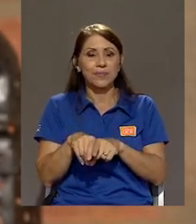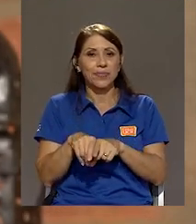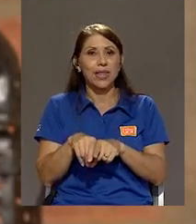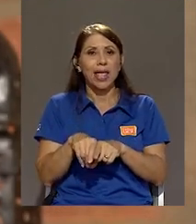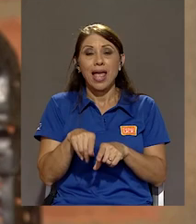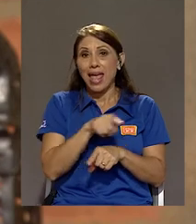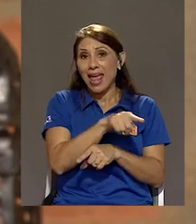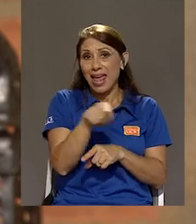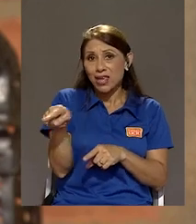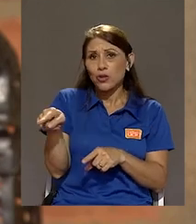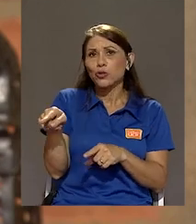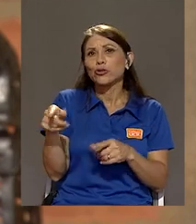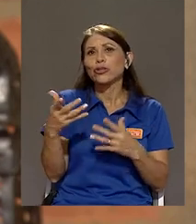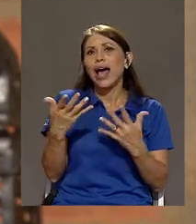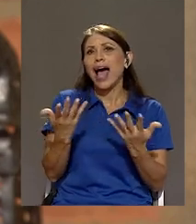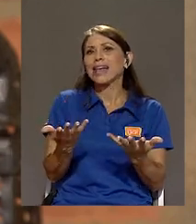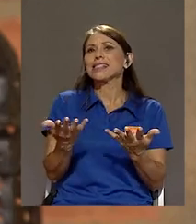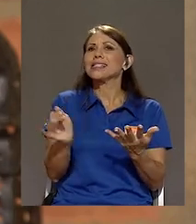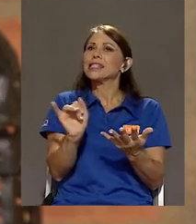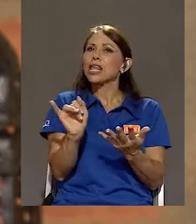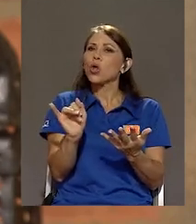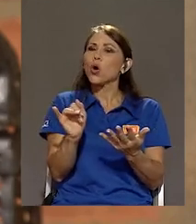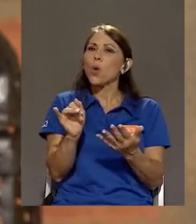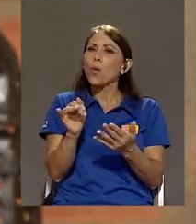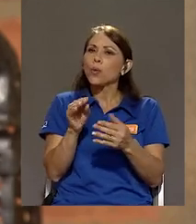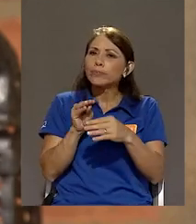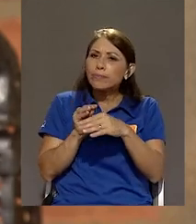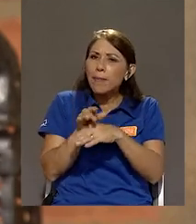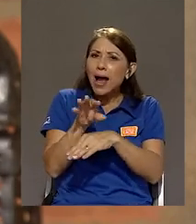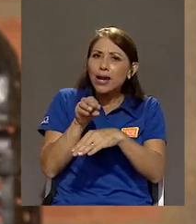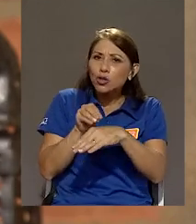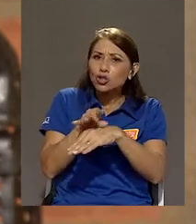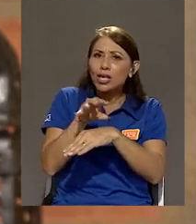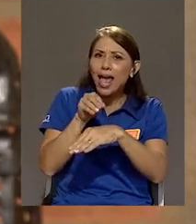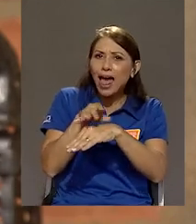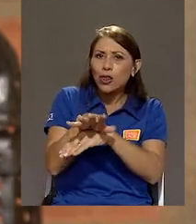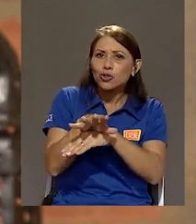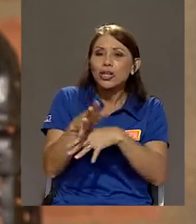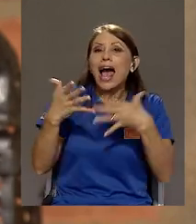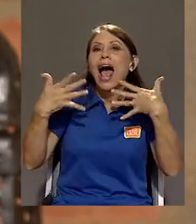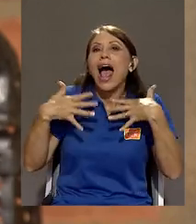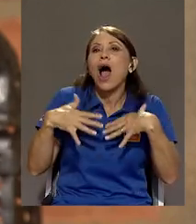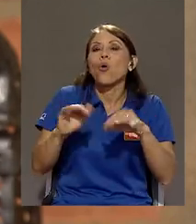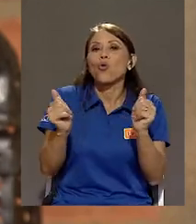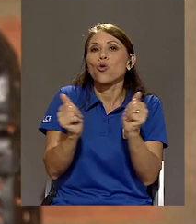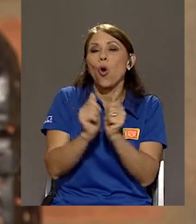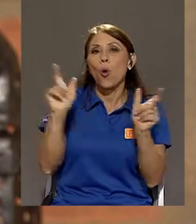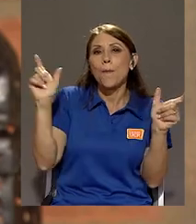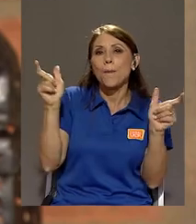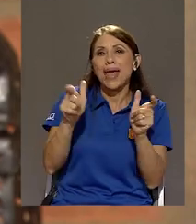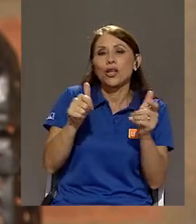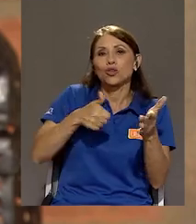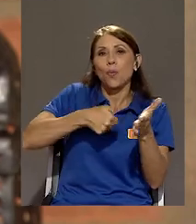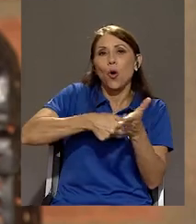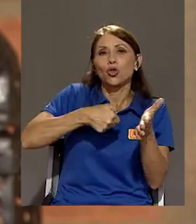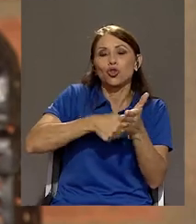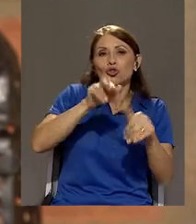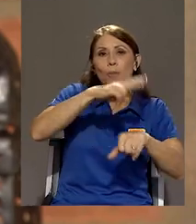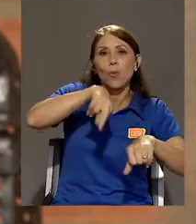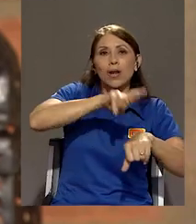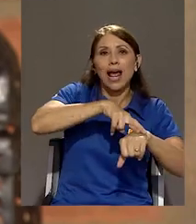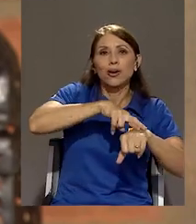manoseados, por así decirlo, de forma tal de que aún con menos votos